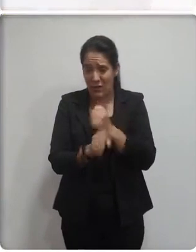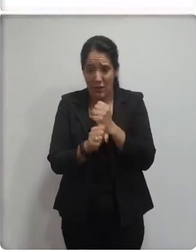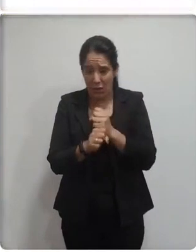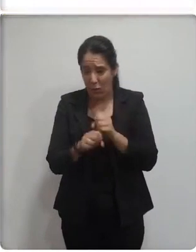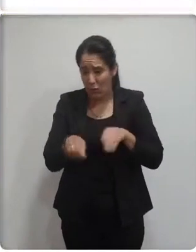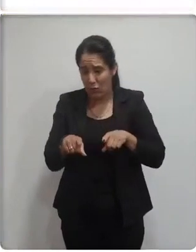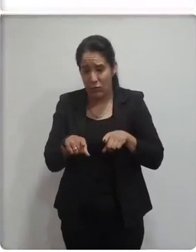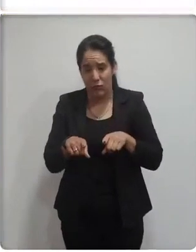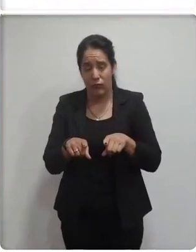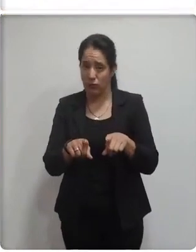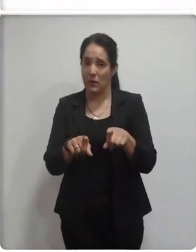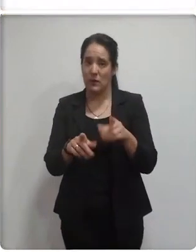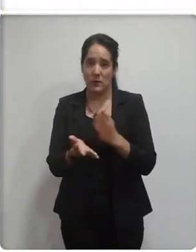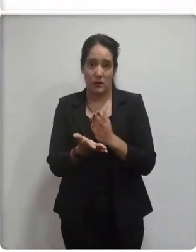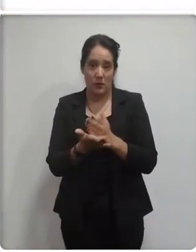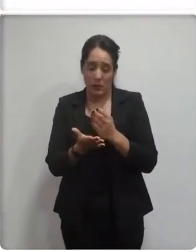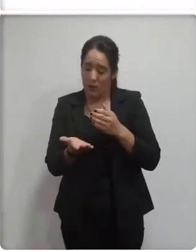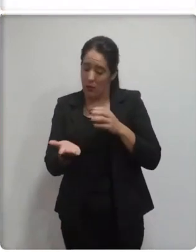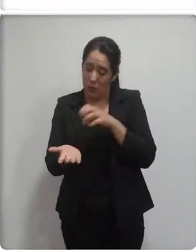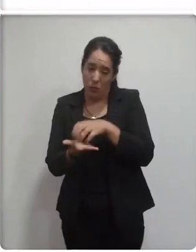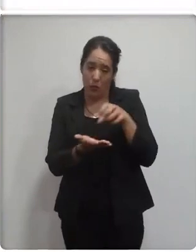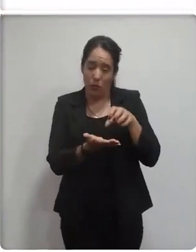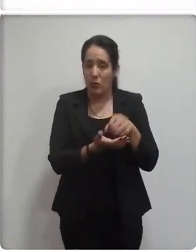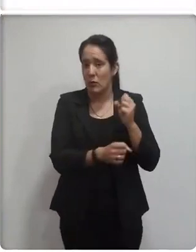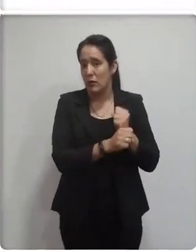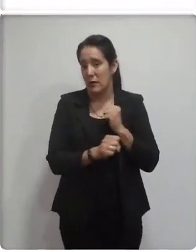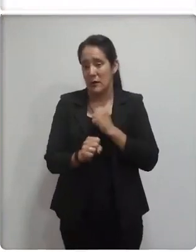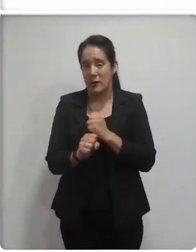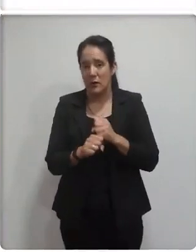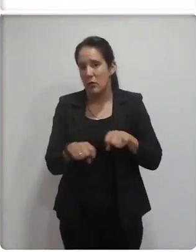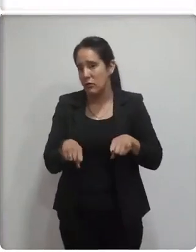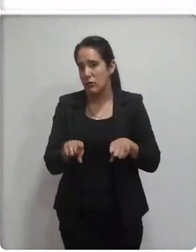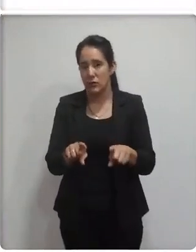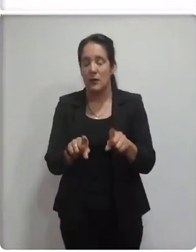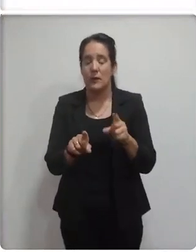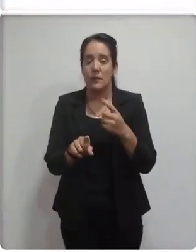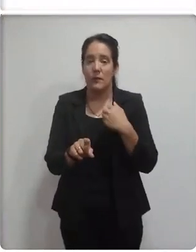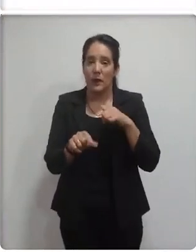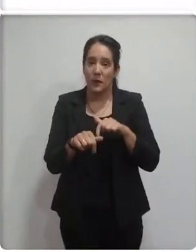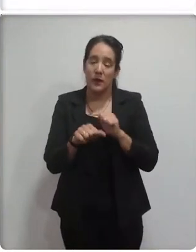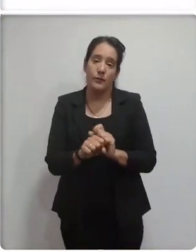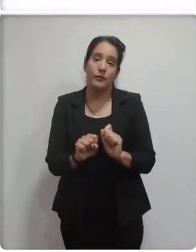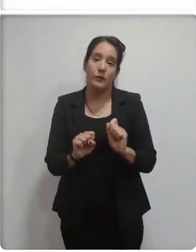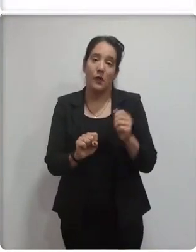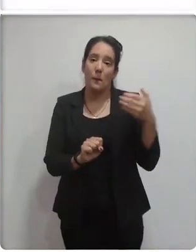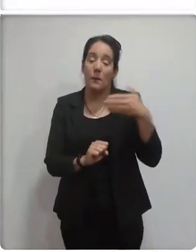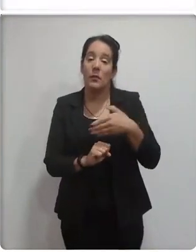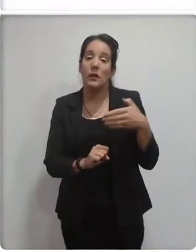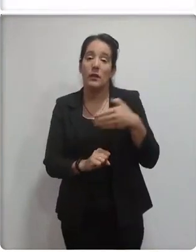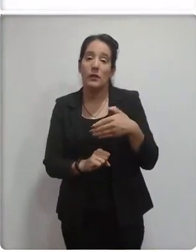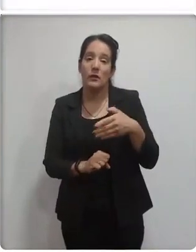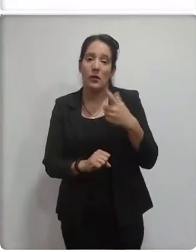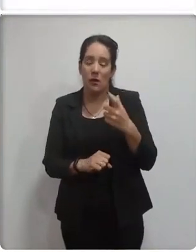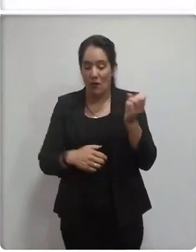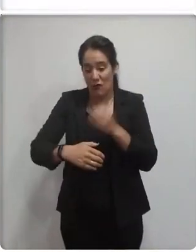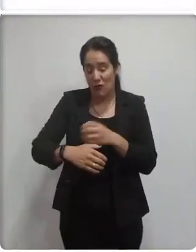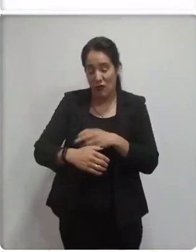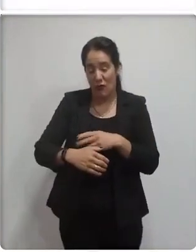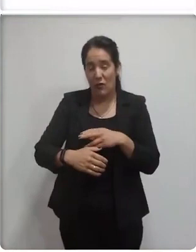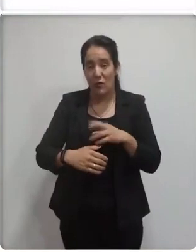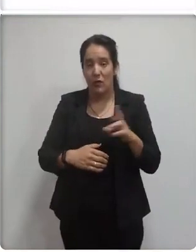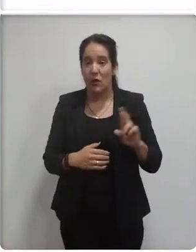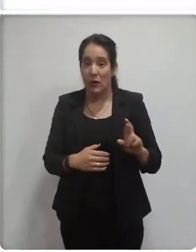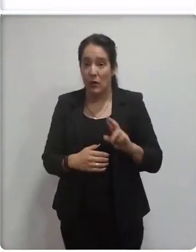paralela, que implicó el análisis de la legislación. Aquí tuvo una participación bastante importante el Fondo Nacional de